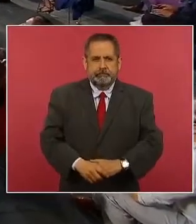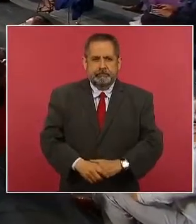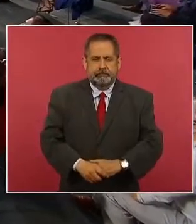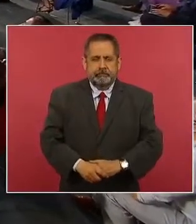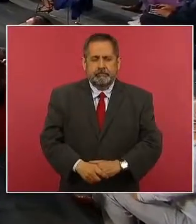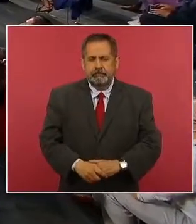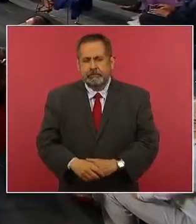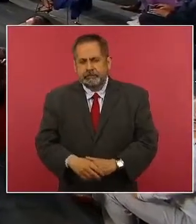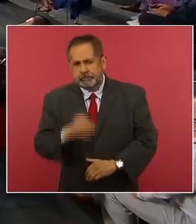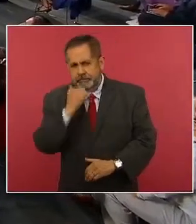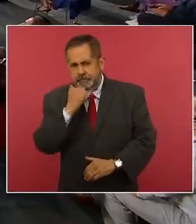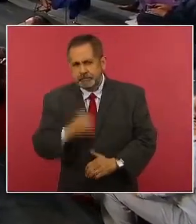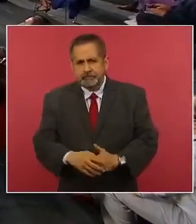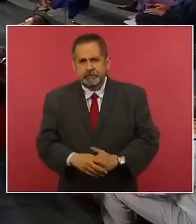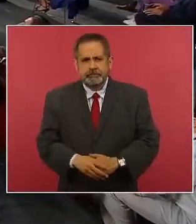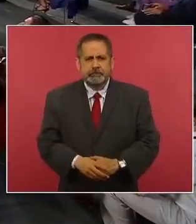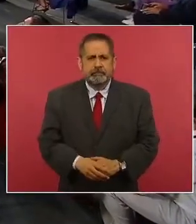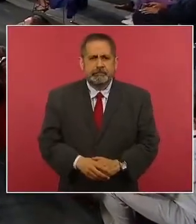¿Mande?